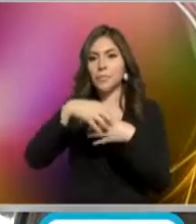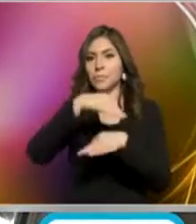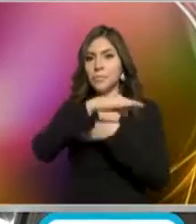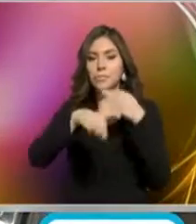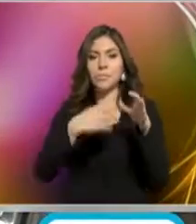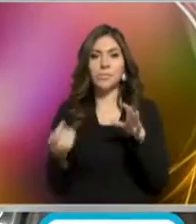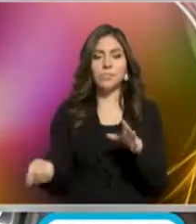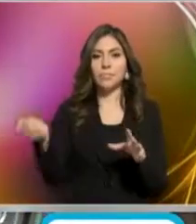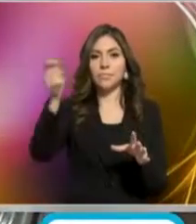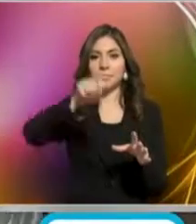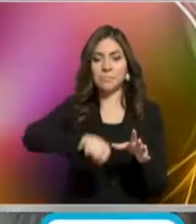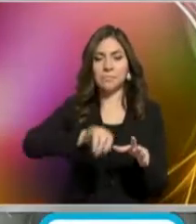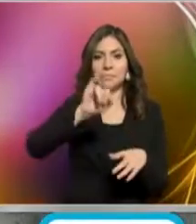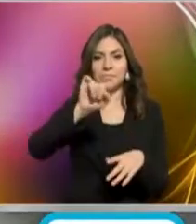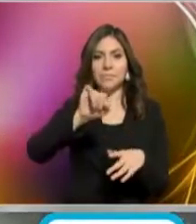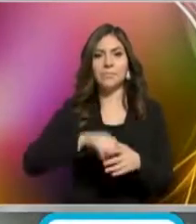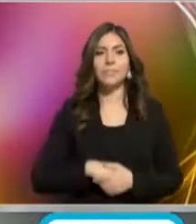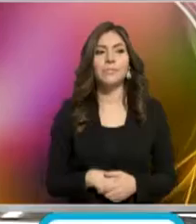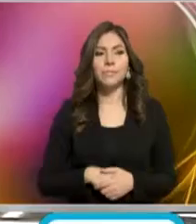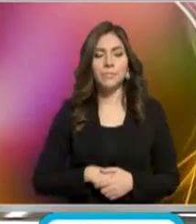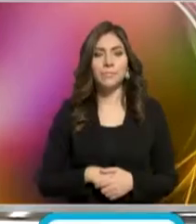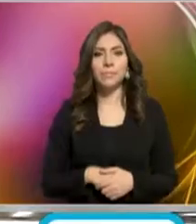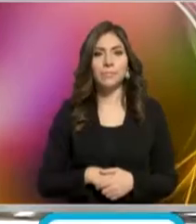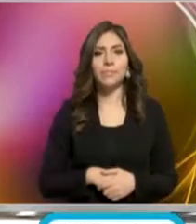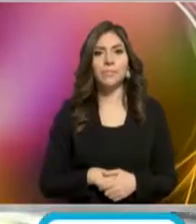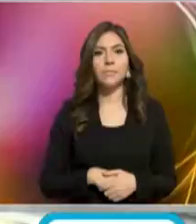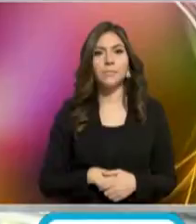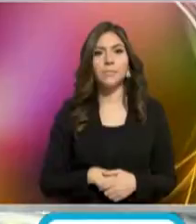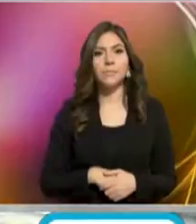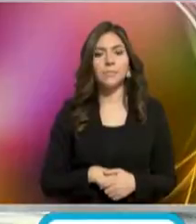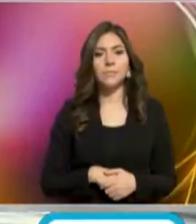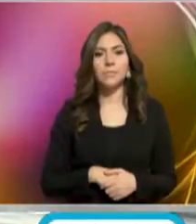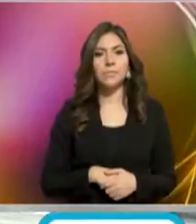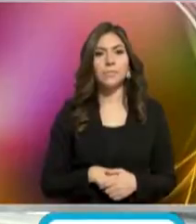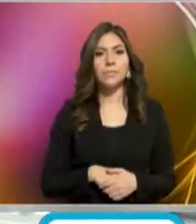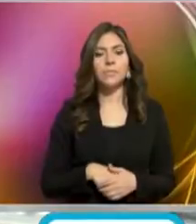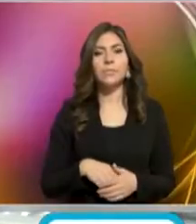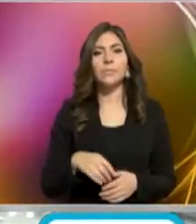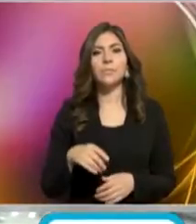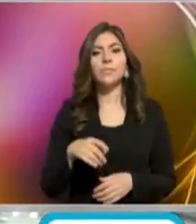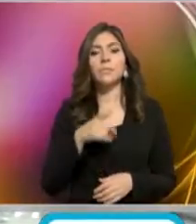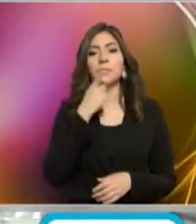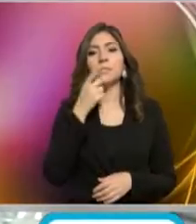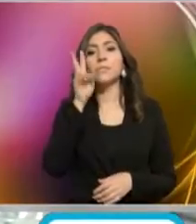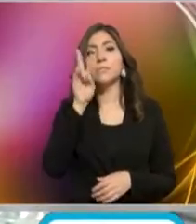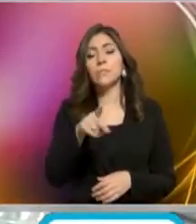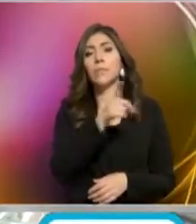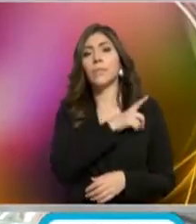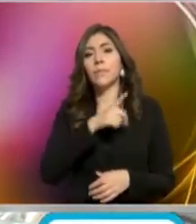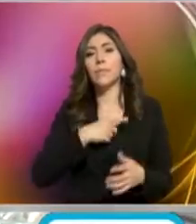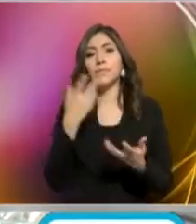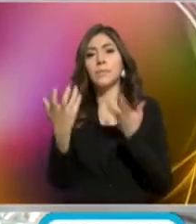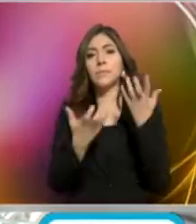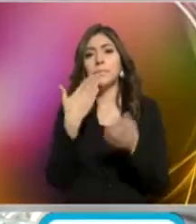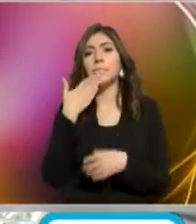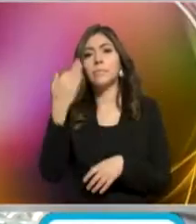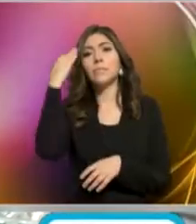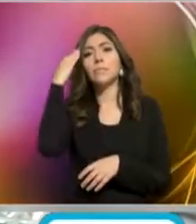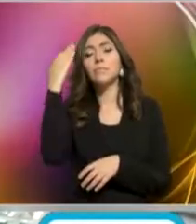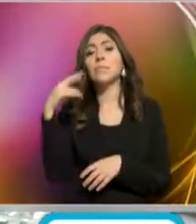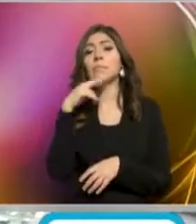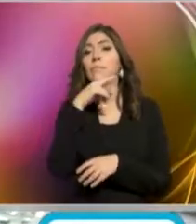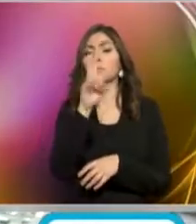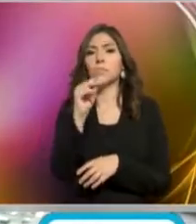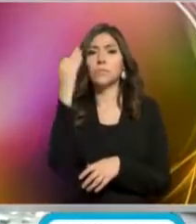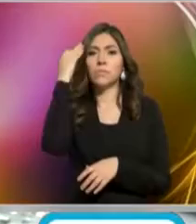caldito. Caramelizado. Exacto. La idea es dejarlo pues, bastante tiempo, ¿sí? Que se vaya espesando. Mientras más